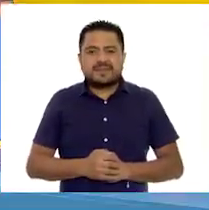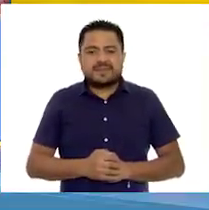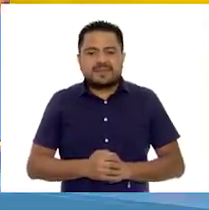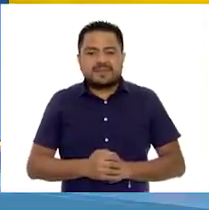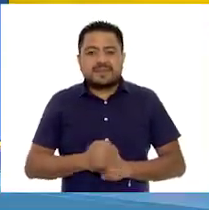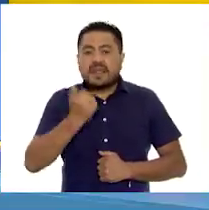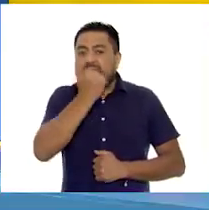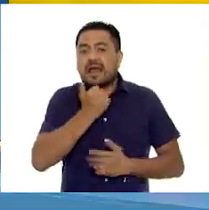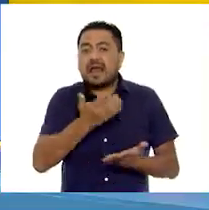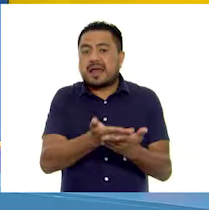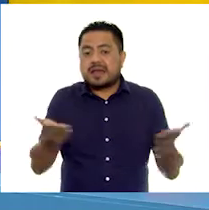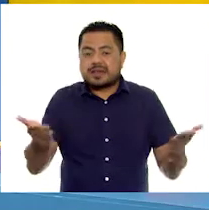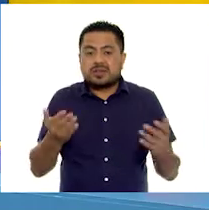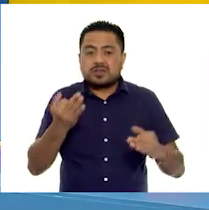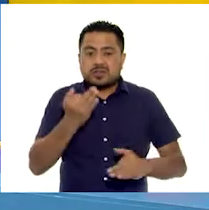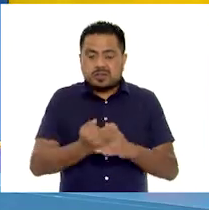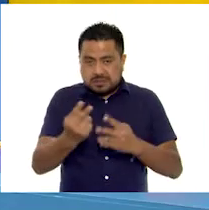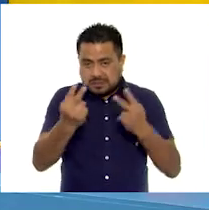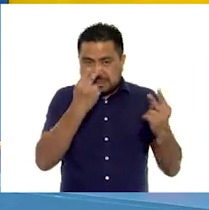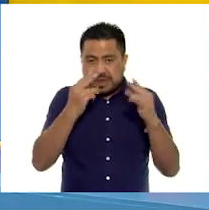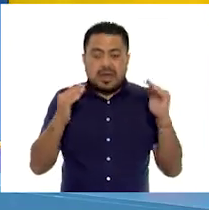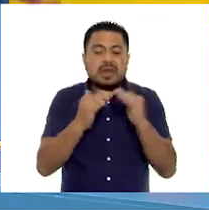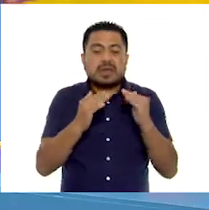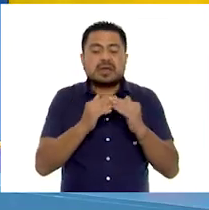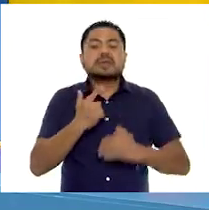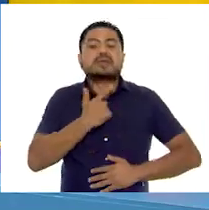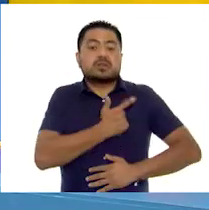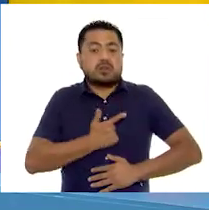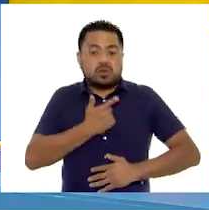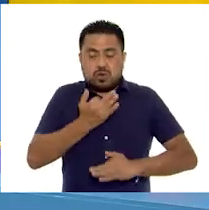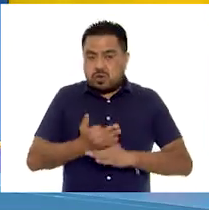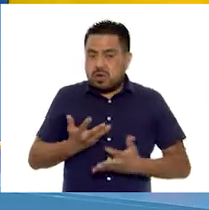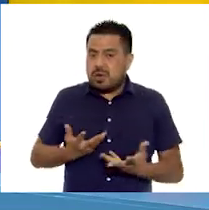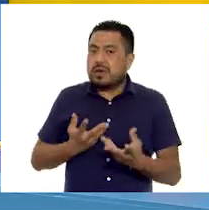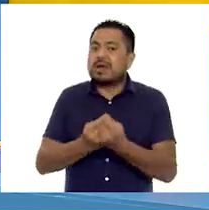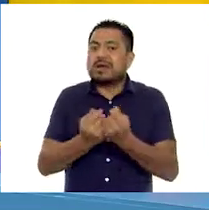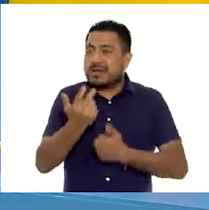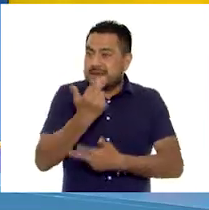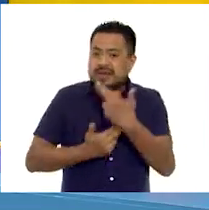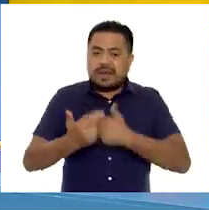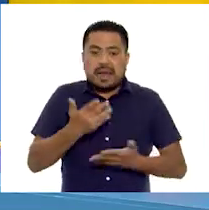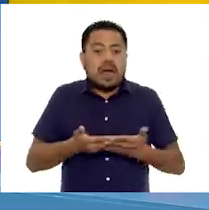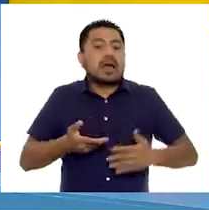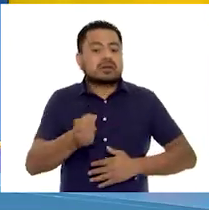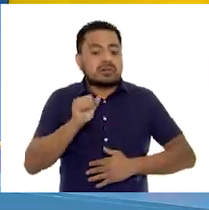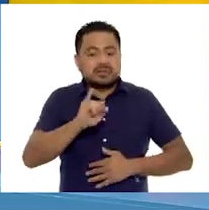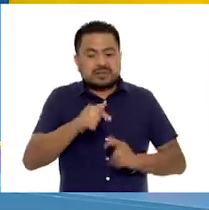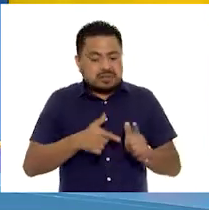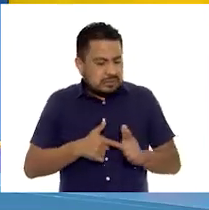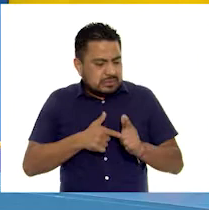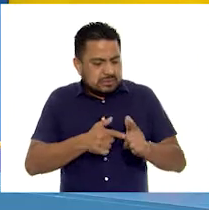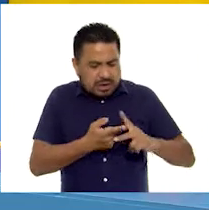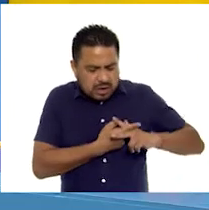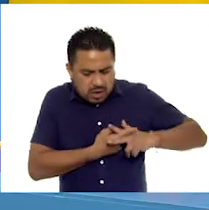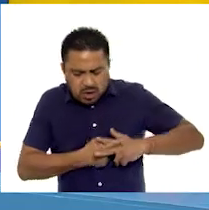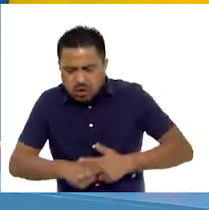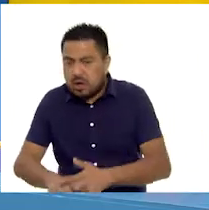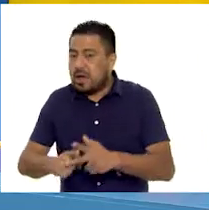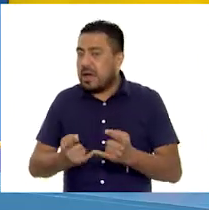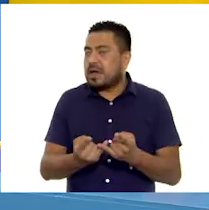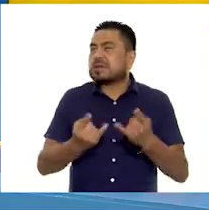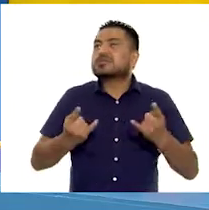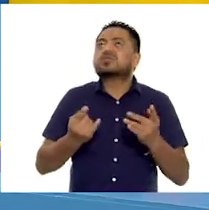alumnas y alumnos que nos ven desde casa es un gusto tenerlo de regreso ahora sí vamos a comenzar con nuestra clase de historia